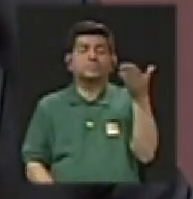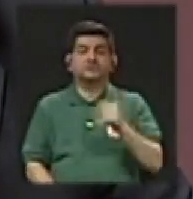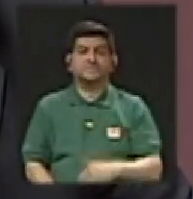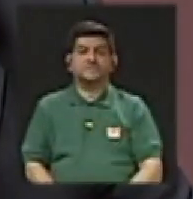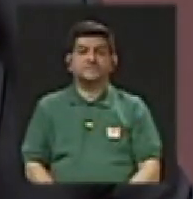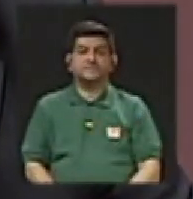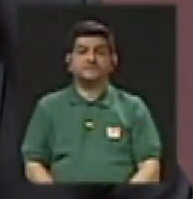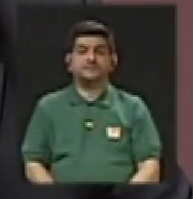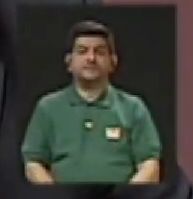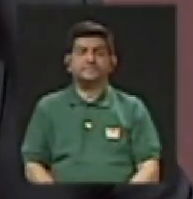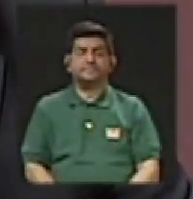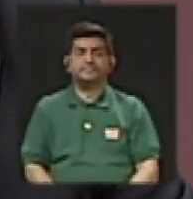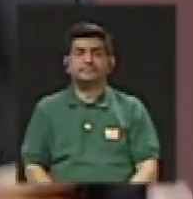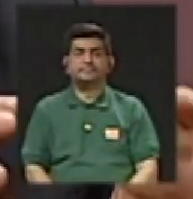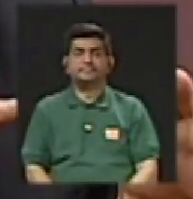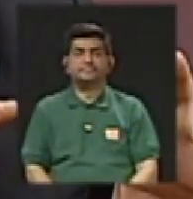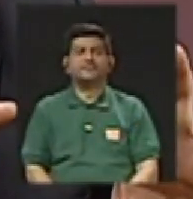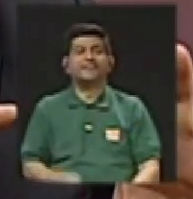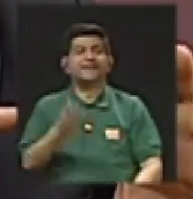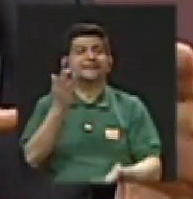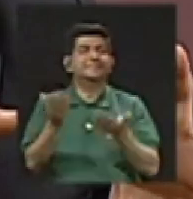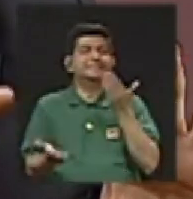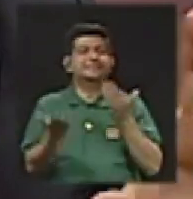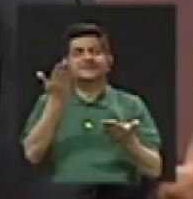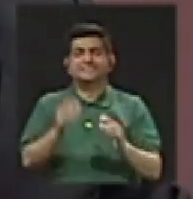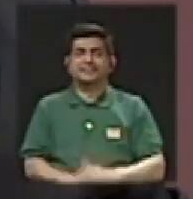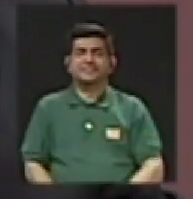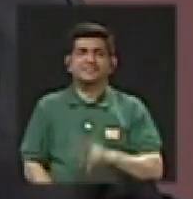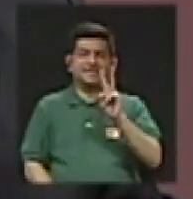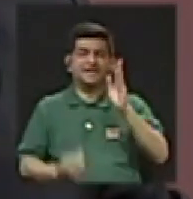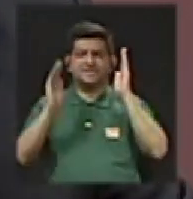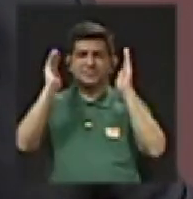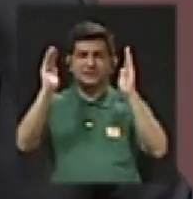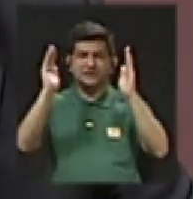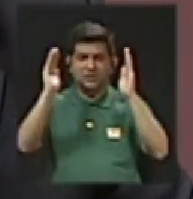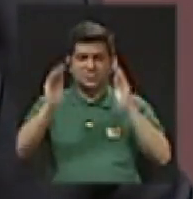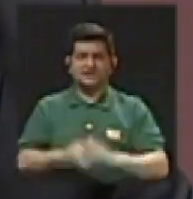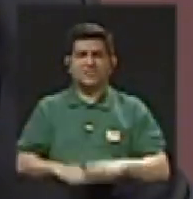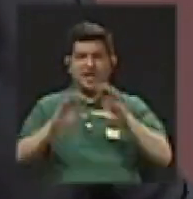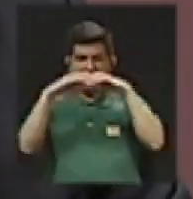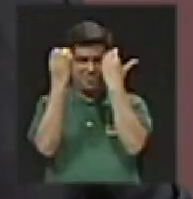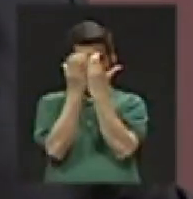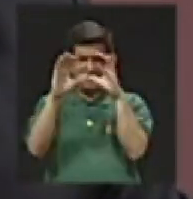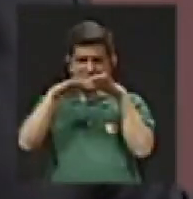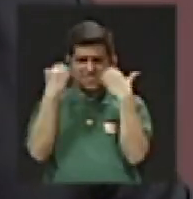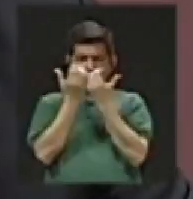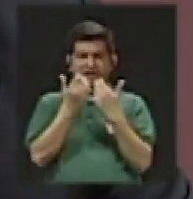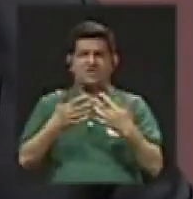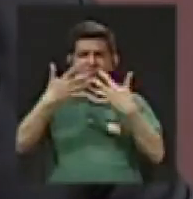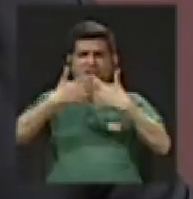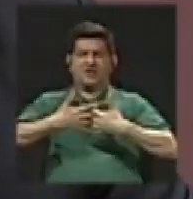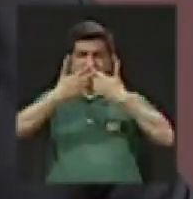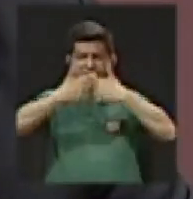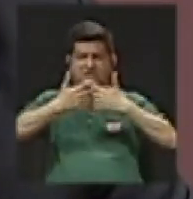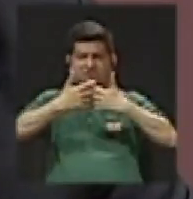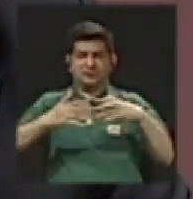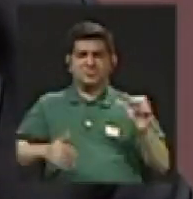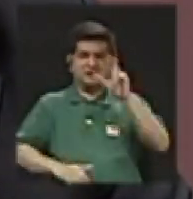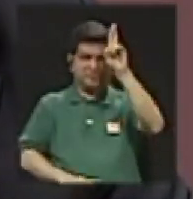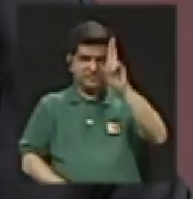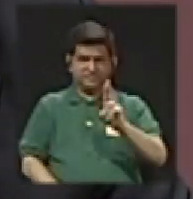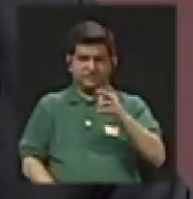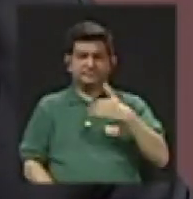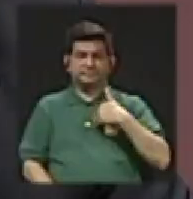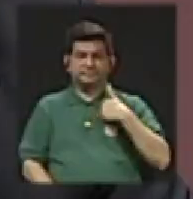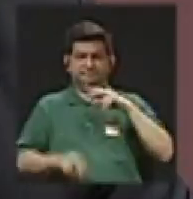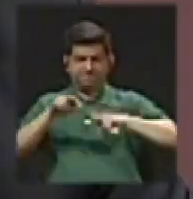es que tal vez hay dos grandes categorías de industrias en las que Costa Rica